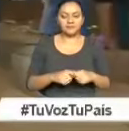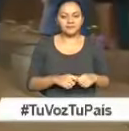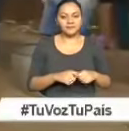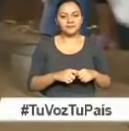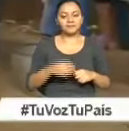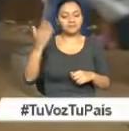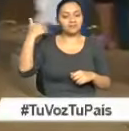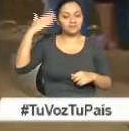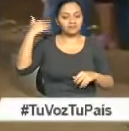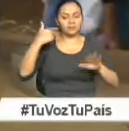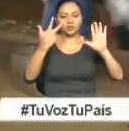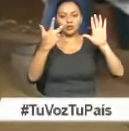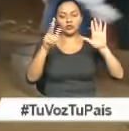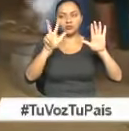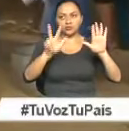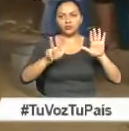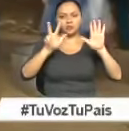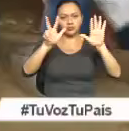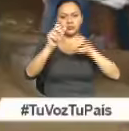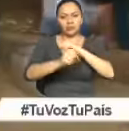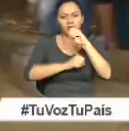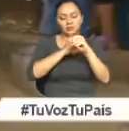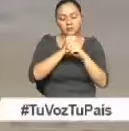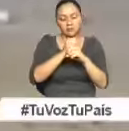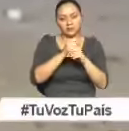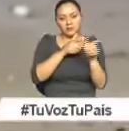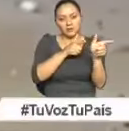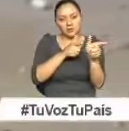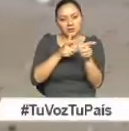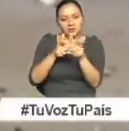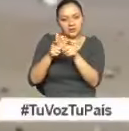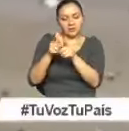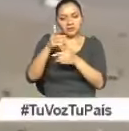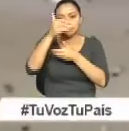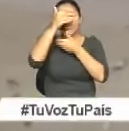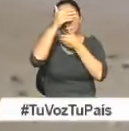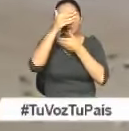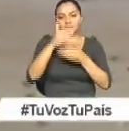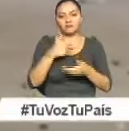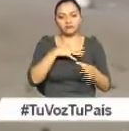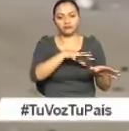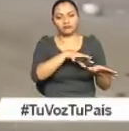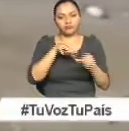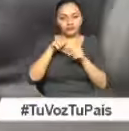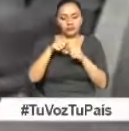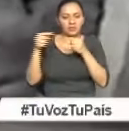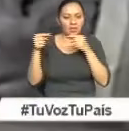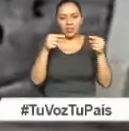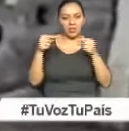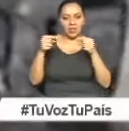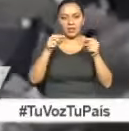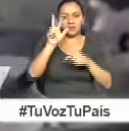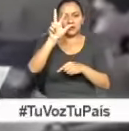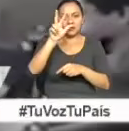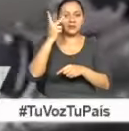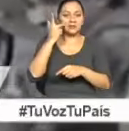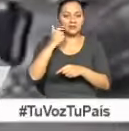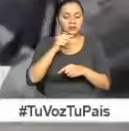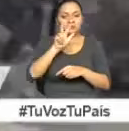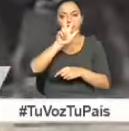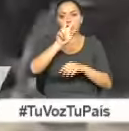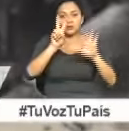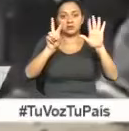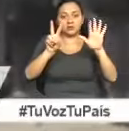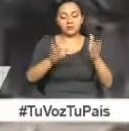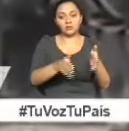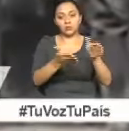Hace 18 años esta localidad fue tomada por guerrilleros de las FARC, abriendo un combate que se prolongó por 72 horas y dejó 37 muertos y